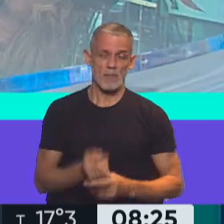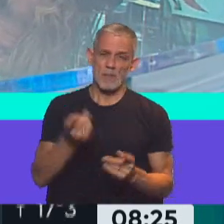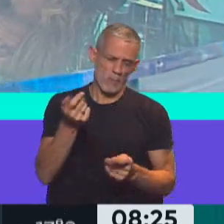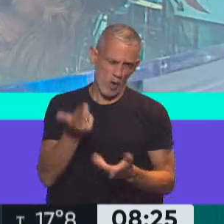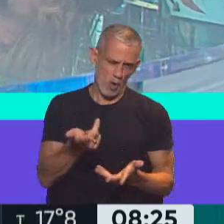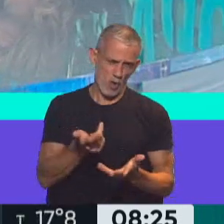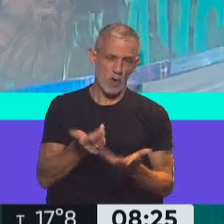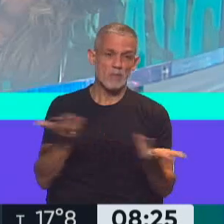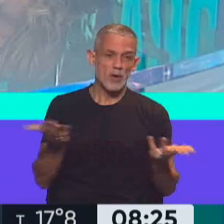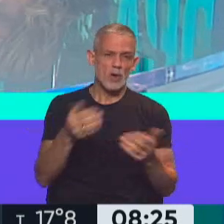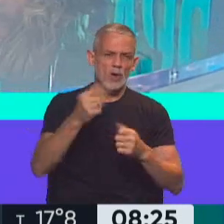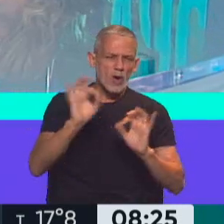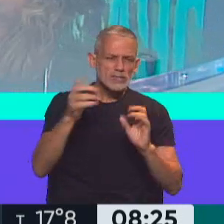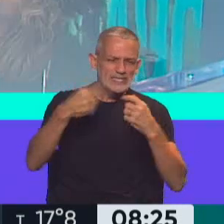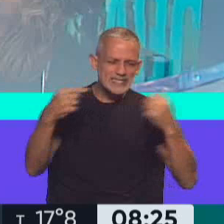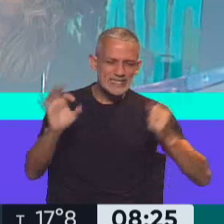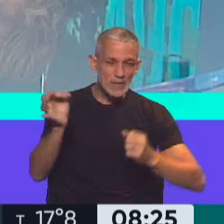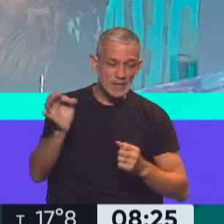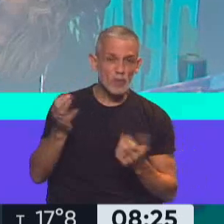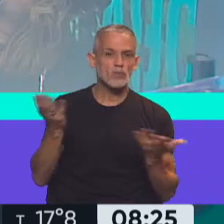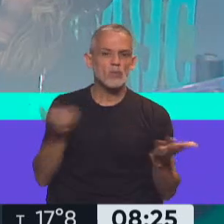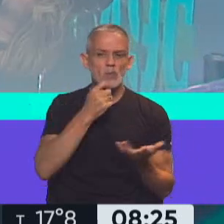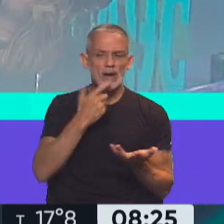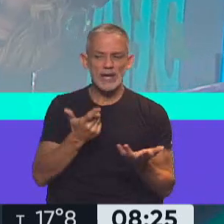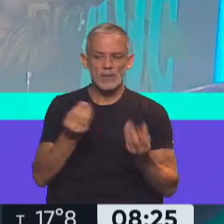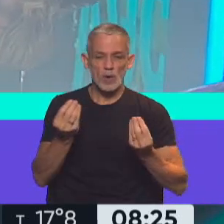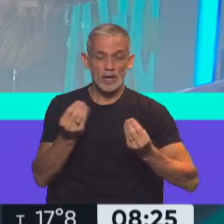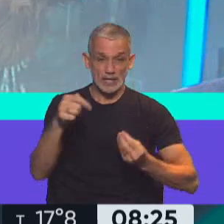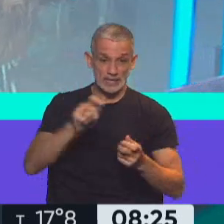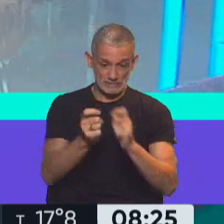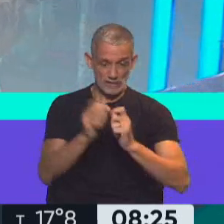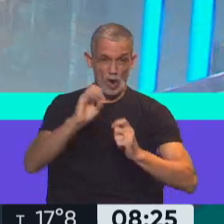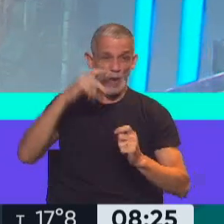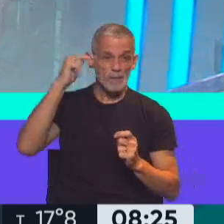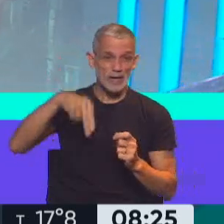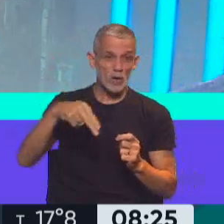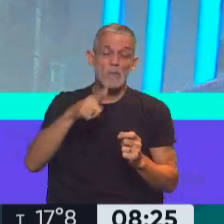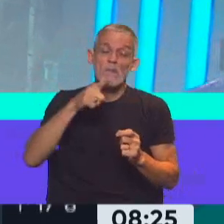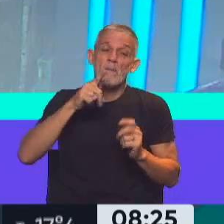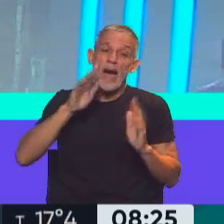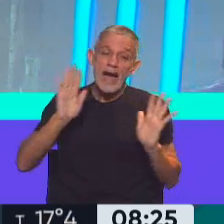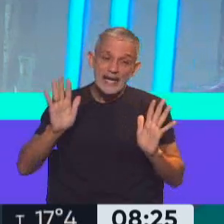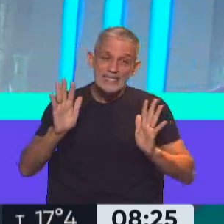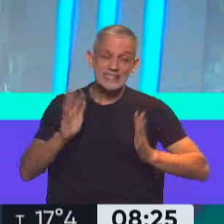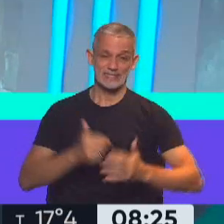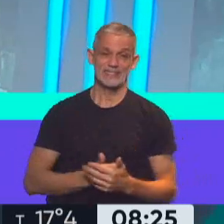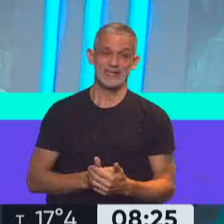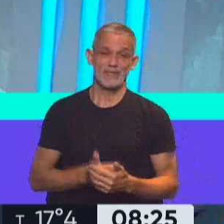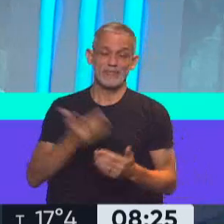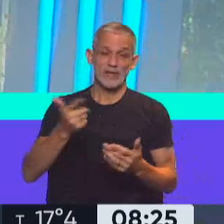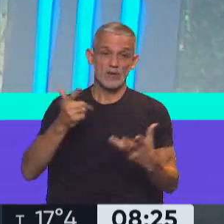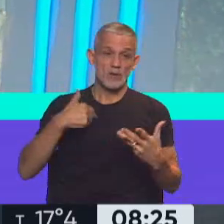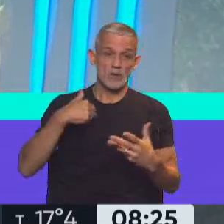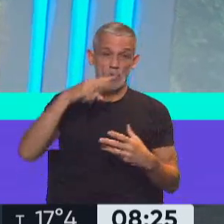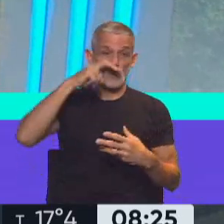Poco, pero entre las cosas que sabemos, por ejemplo, que en esta variante nueva aparentemente no tendría afección de las